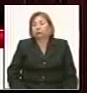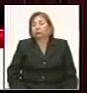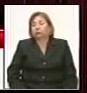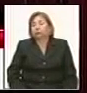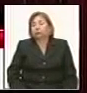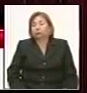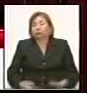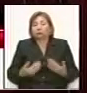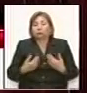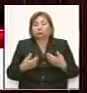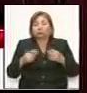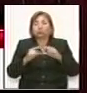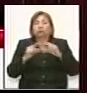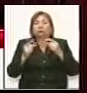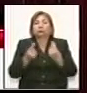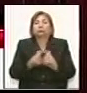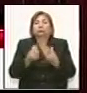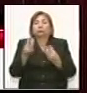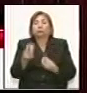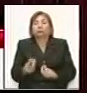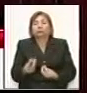que tiene un grupo minoritario